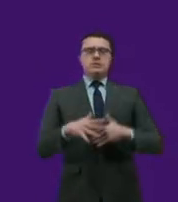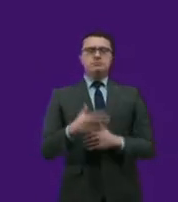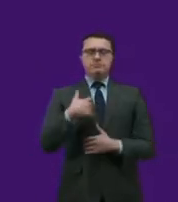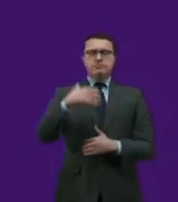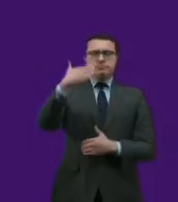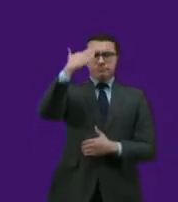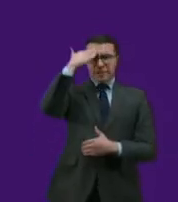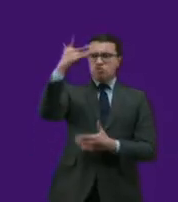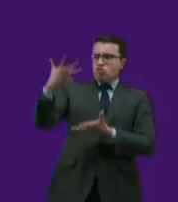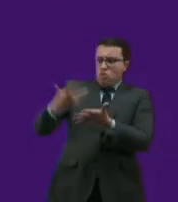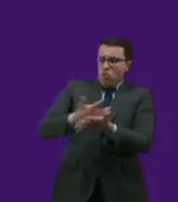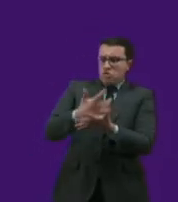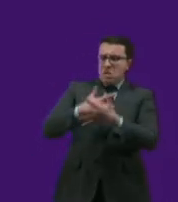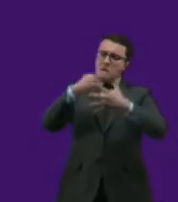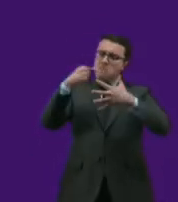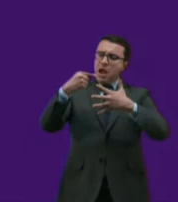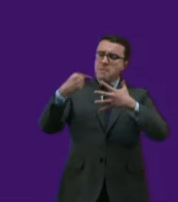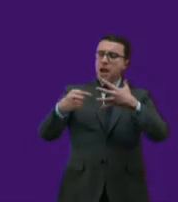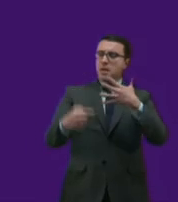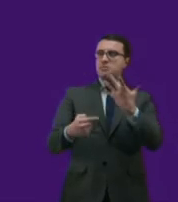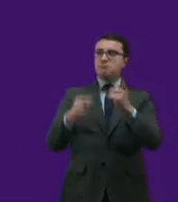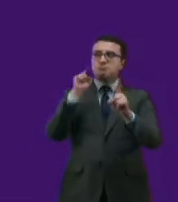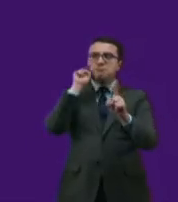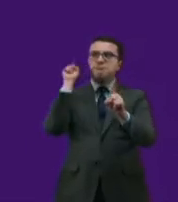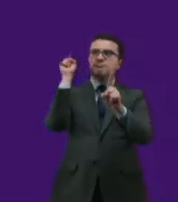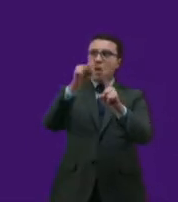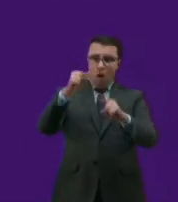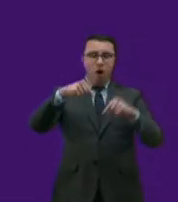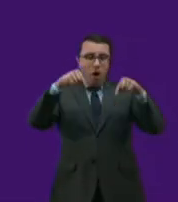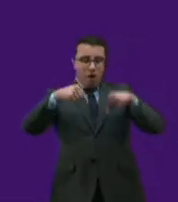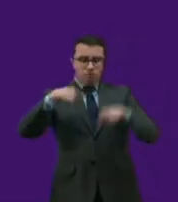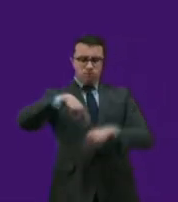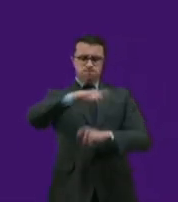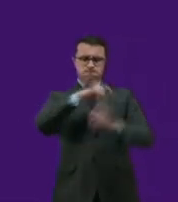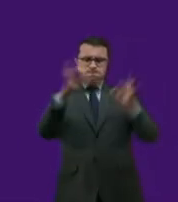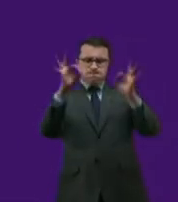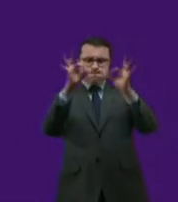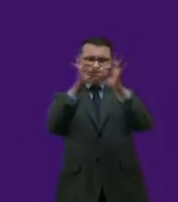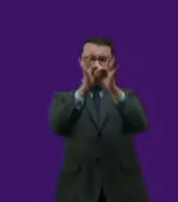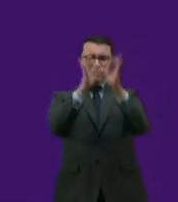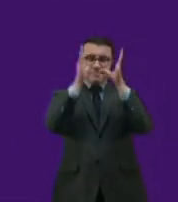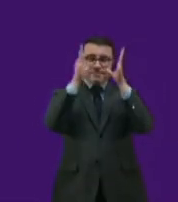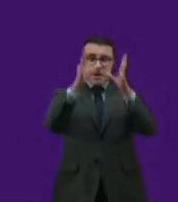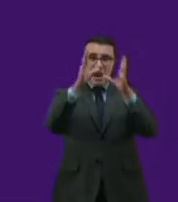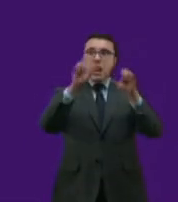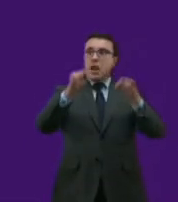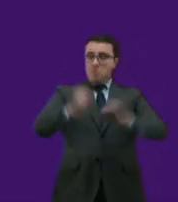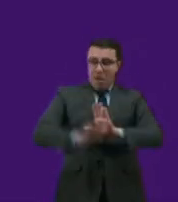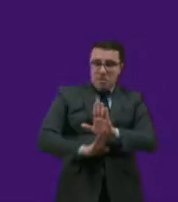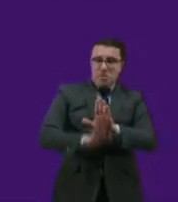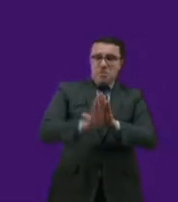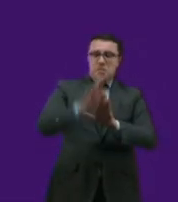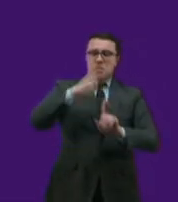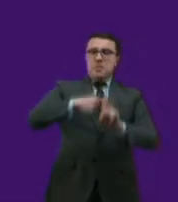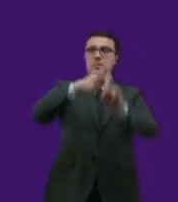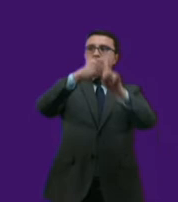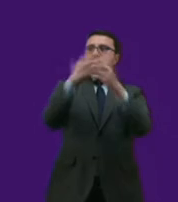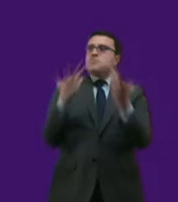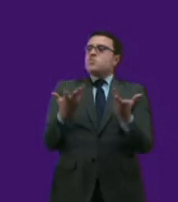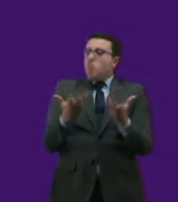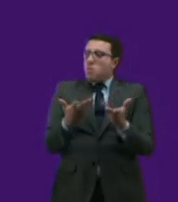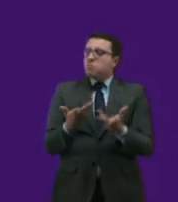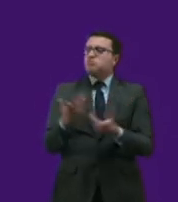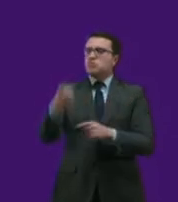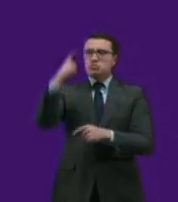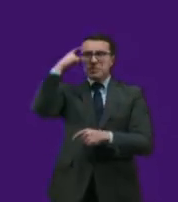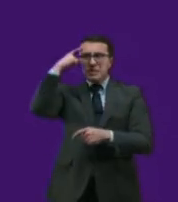tú me aconsejas para que nosotros podamos enfocarnos y tener un crecimiento exponencial. ¿Qué criterios para poder tener en cuenta